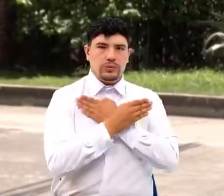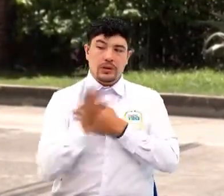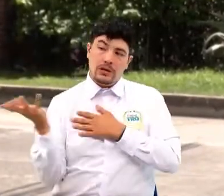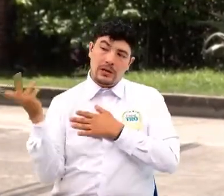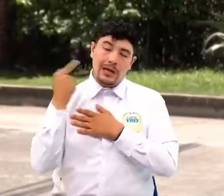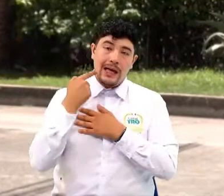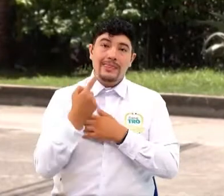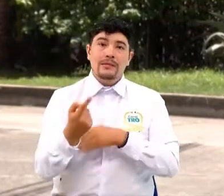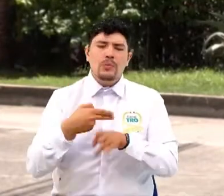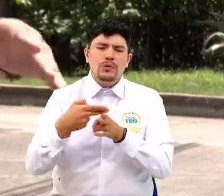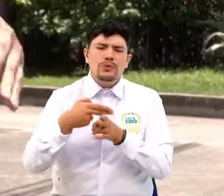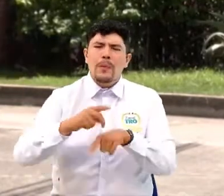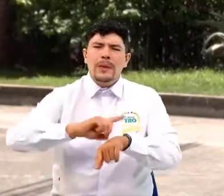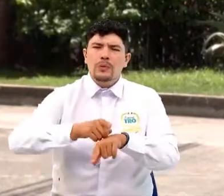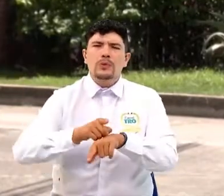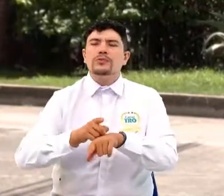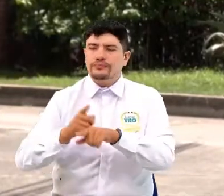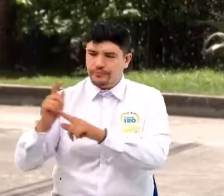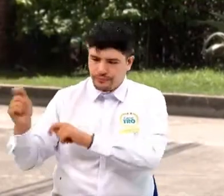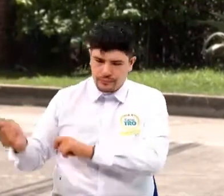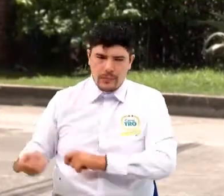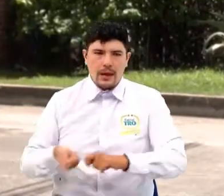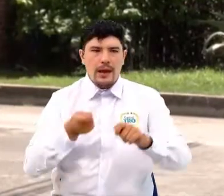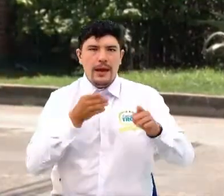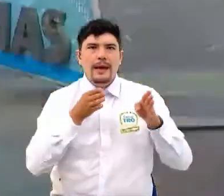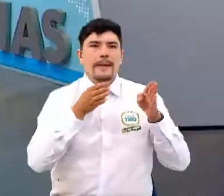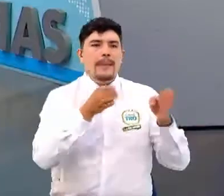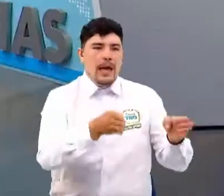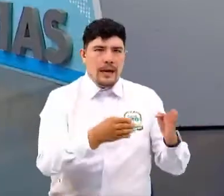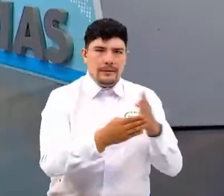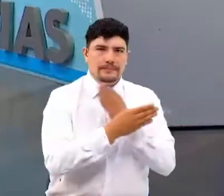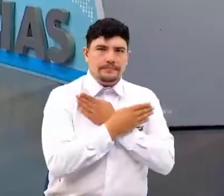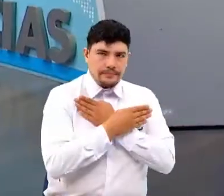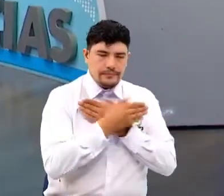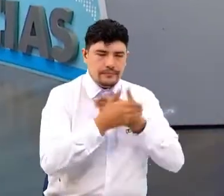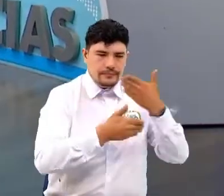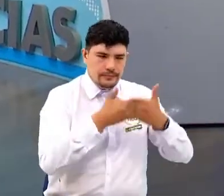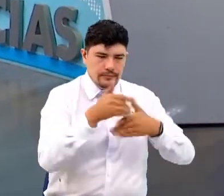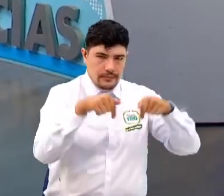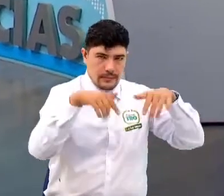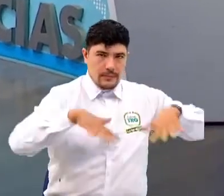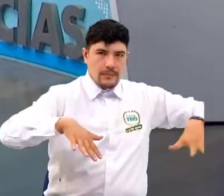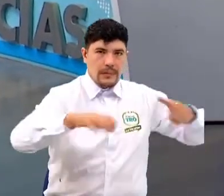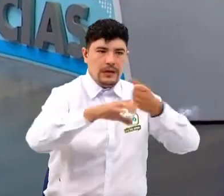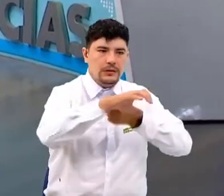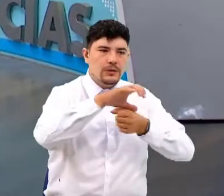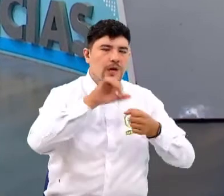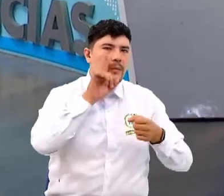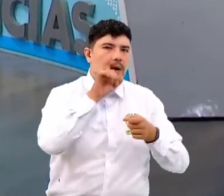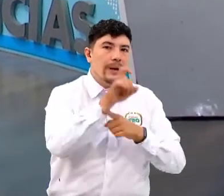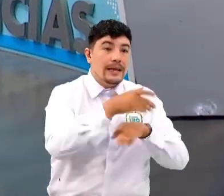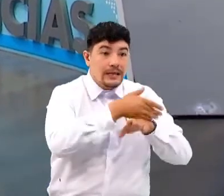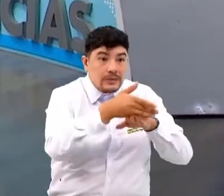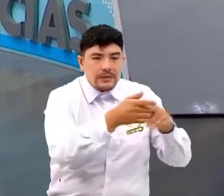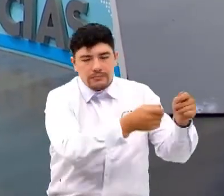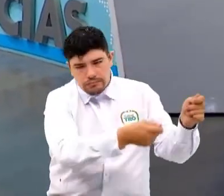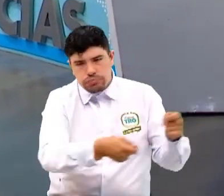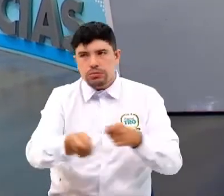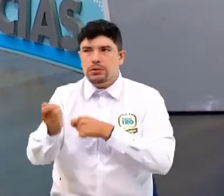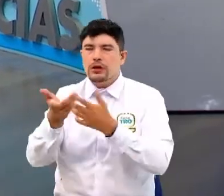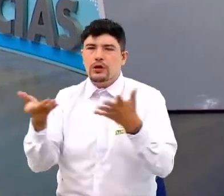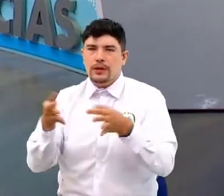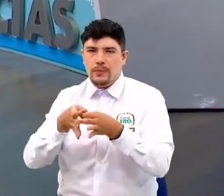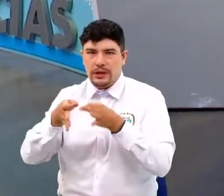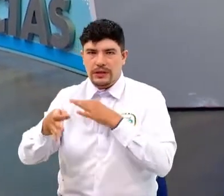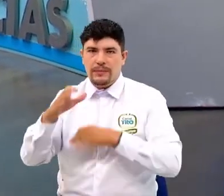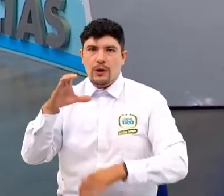mortales de Ludari Surmay rumbo a la funeraria, donde será pues sus exequias fúnebres aquí en la ciudad de Bucaramanga, y luego será trasladada a Costillas